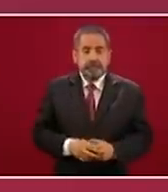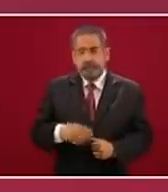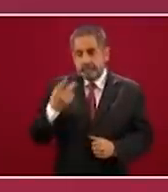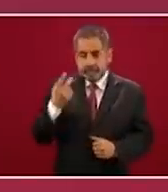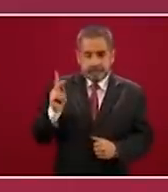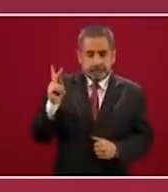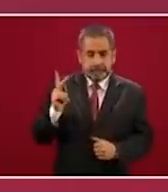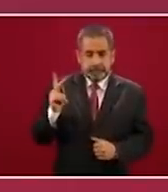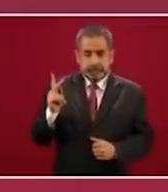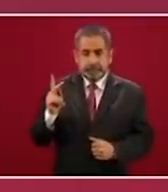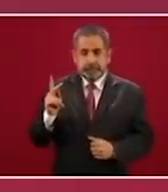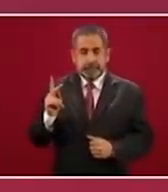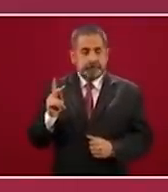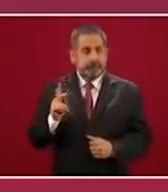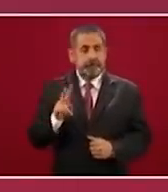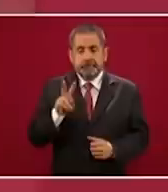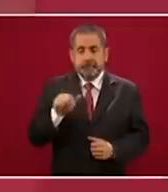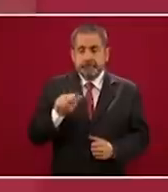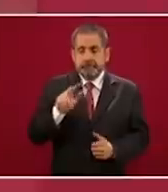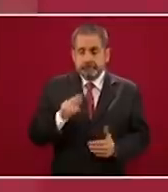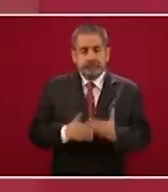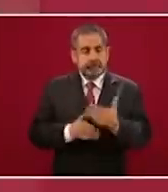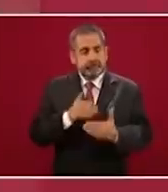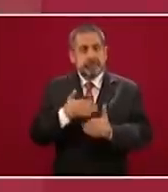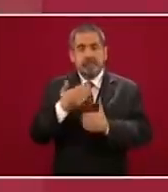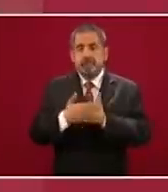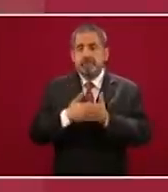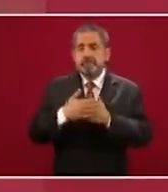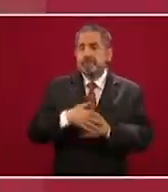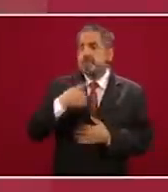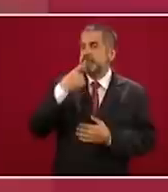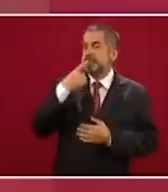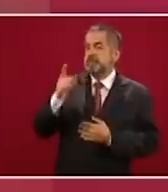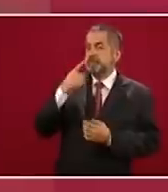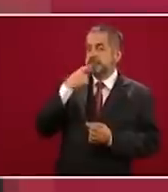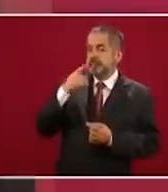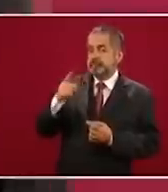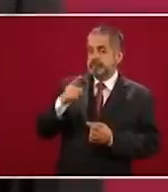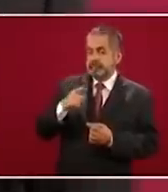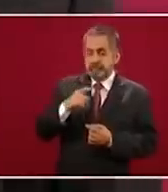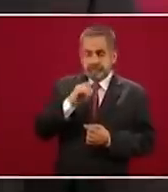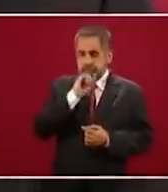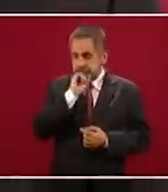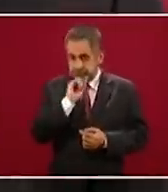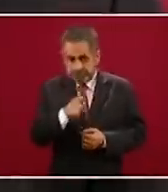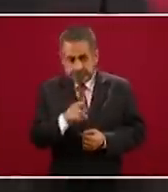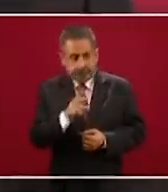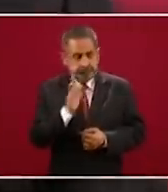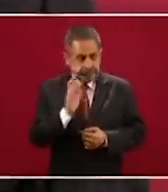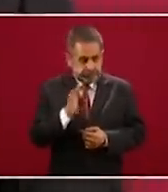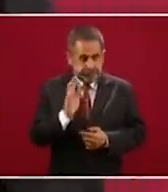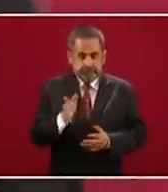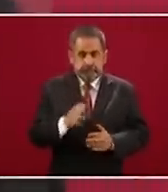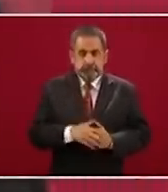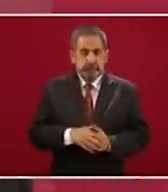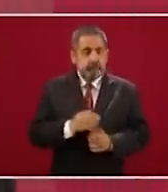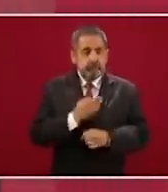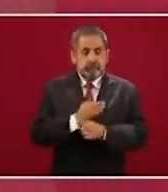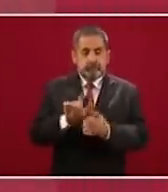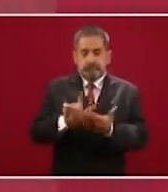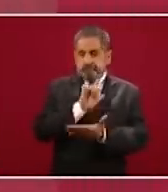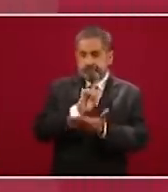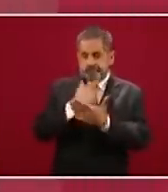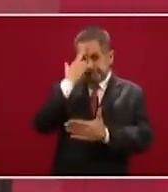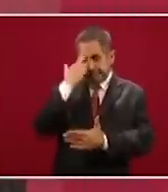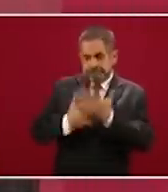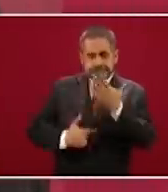pero ya están en curso denuncias y también ya es delito grave